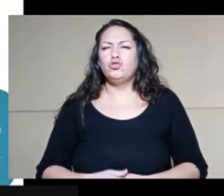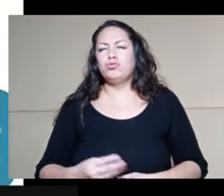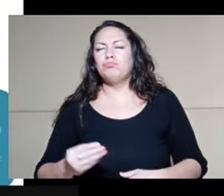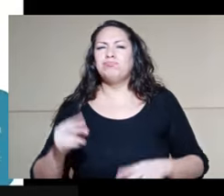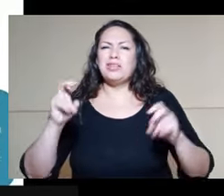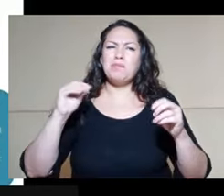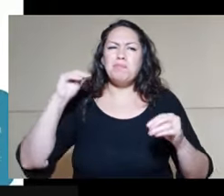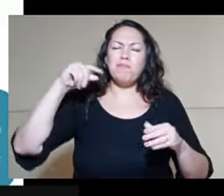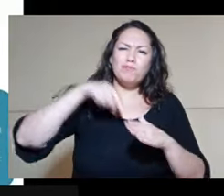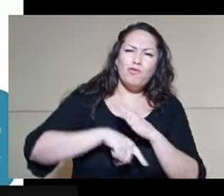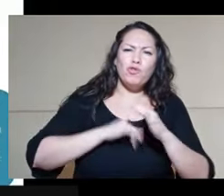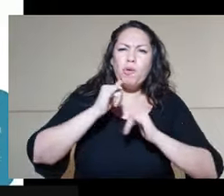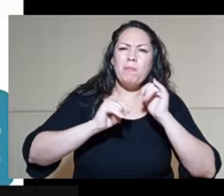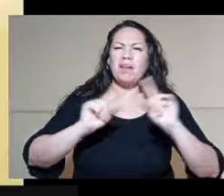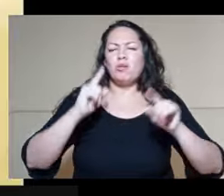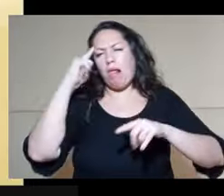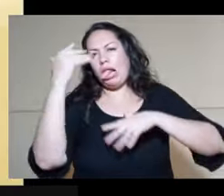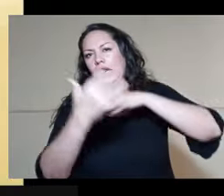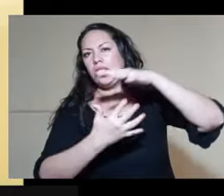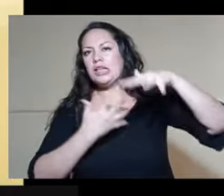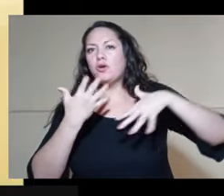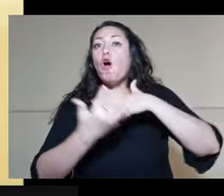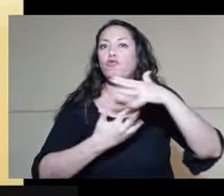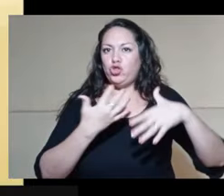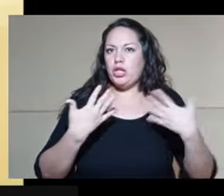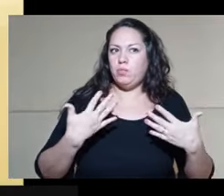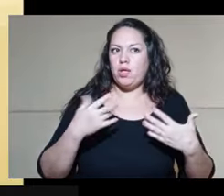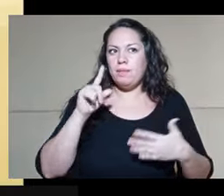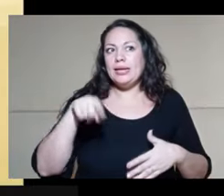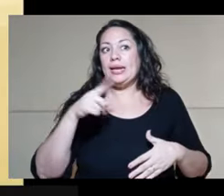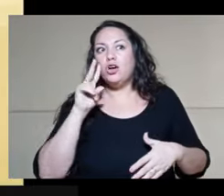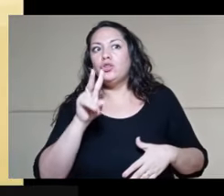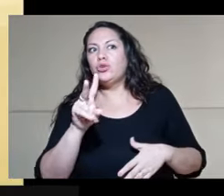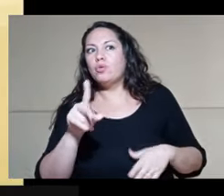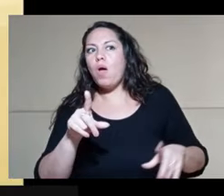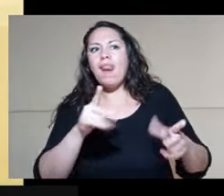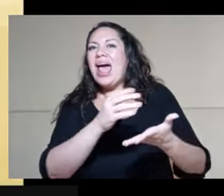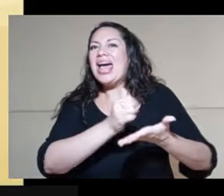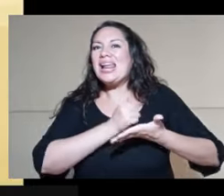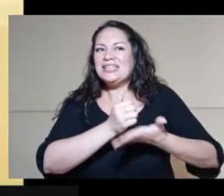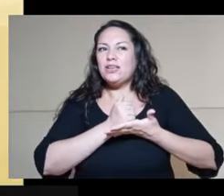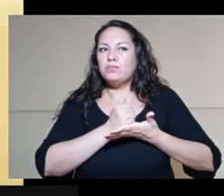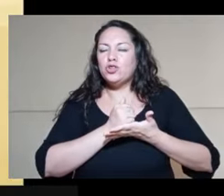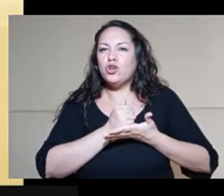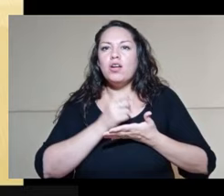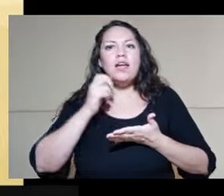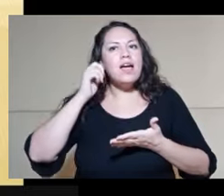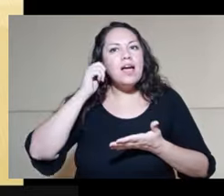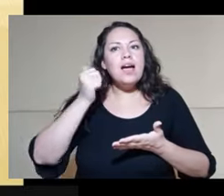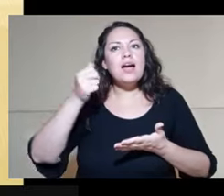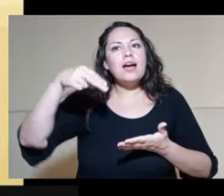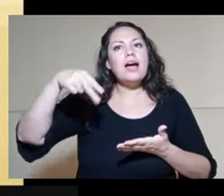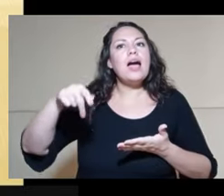Bueno, a ver, acá no les voy a hacer más lío porque fíjense acá lo mismo, ¿ah? El receptor, el ganglio